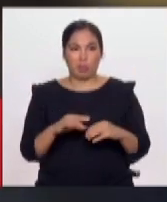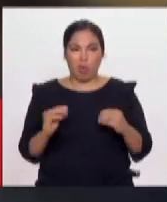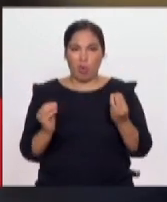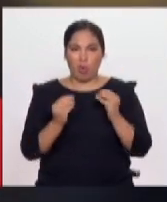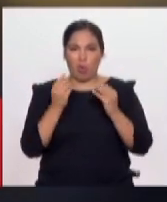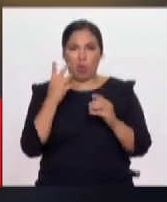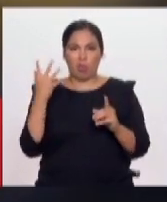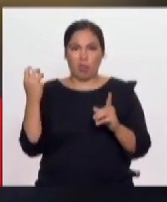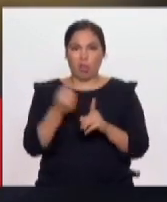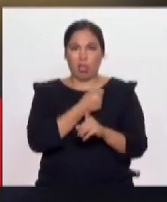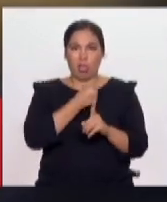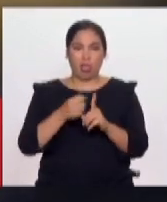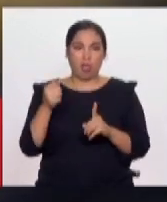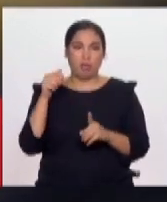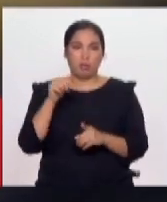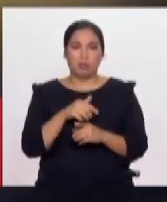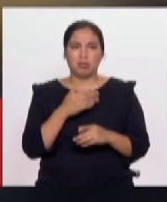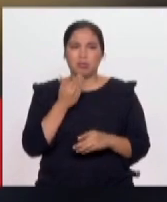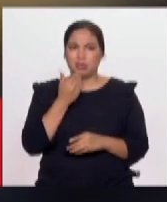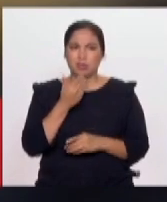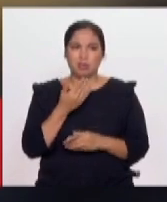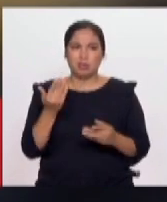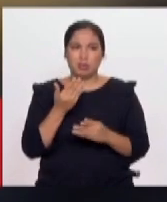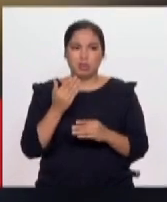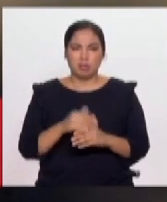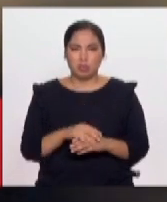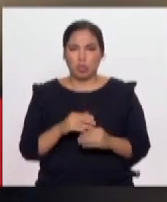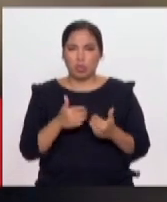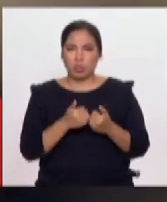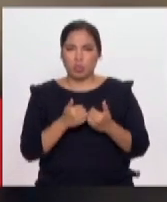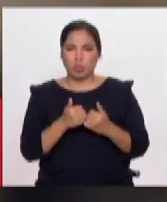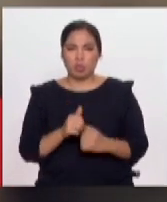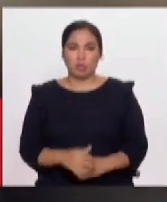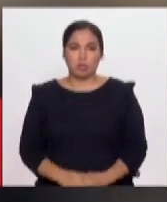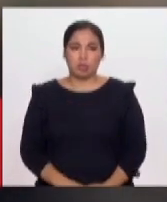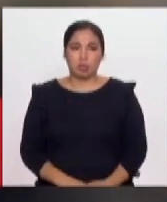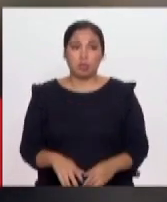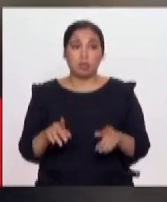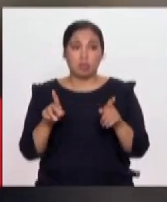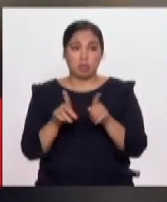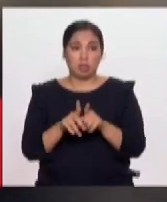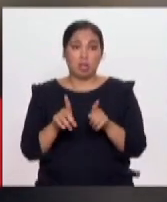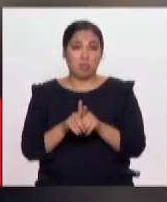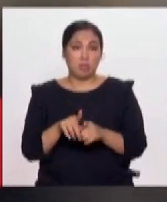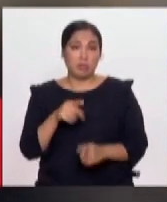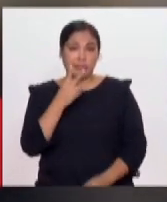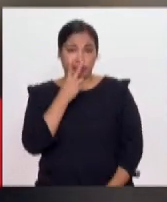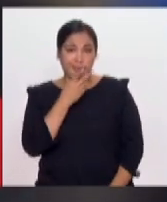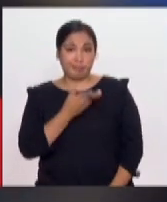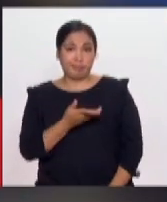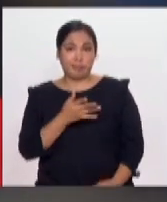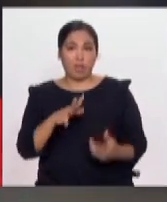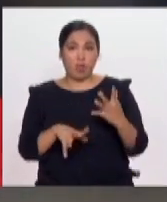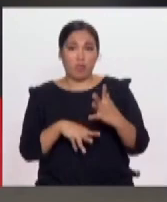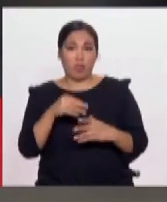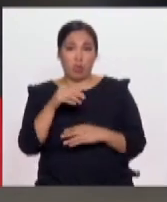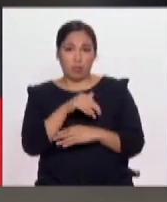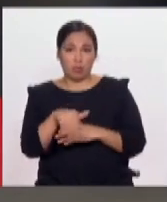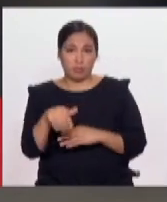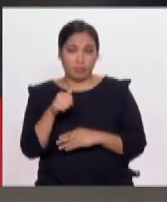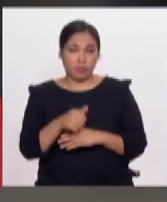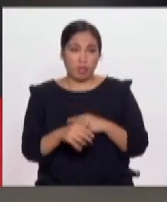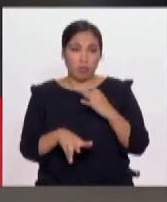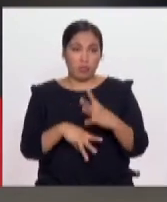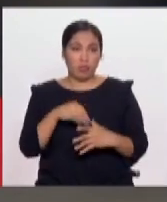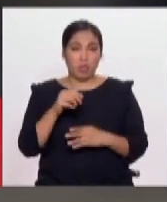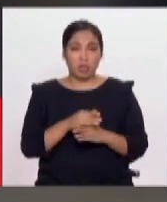de una joven que recibió justamente por parte de quien sería su enamorado. Además, también en el video se puede observar que a la salida del Escobar, en